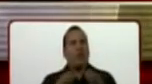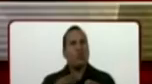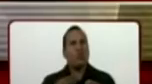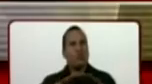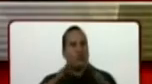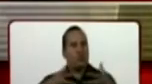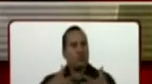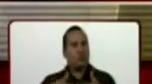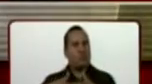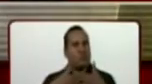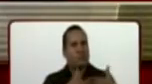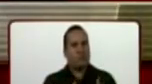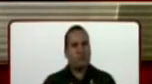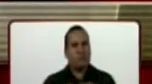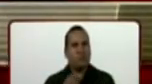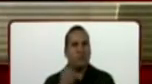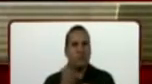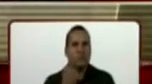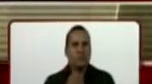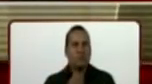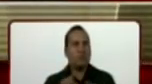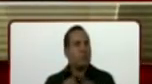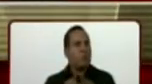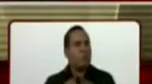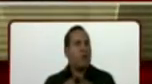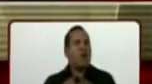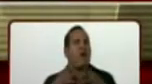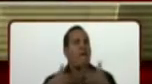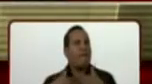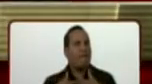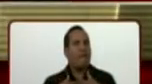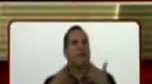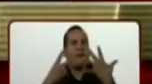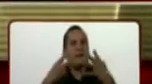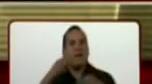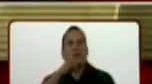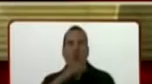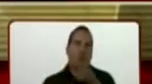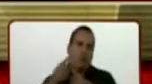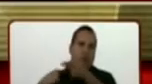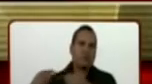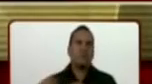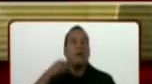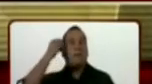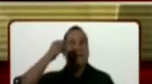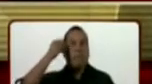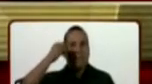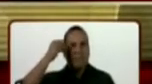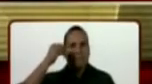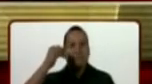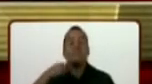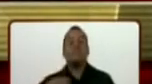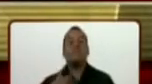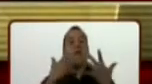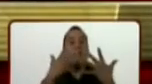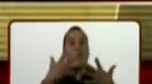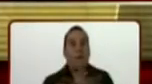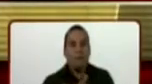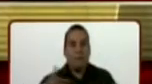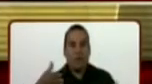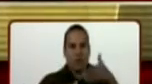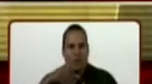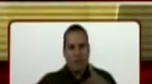hoy, comparándola con la del 7 de octubre y teniendo en cuenta que el comando oficialista espera obtener los 10 millones de